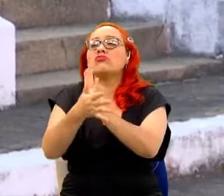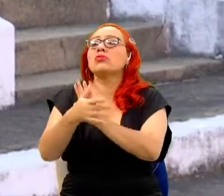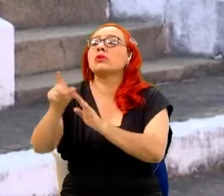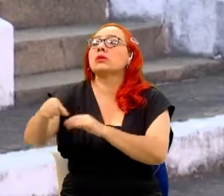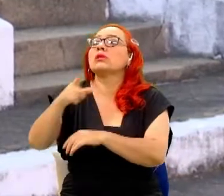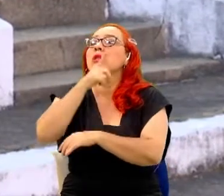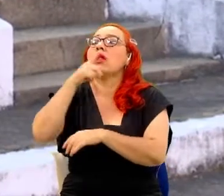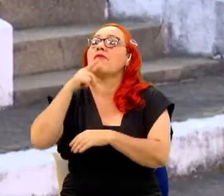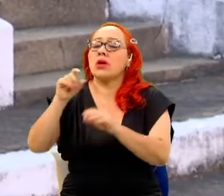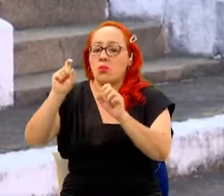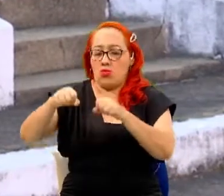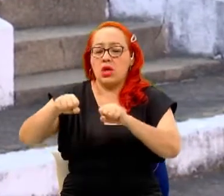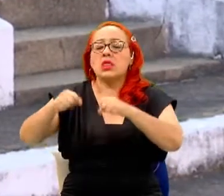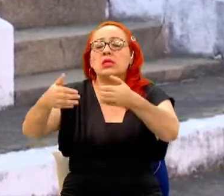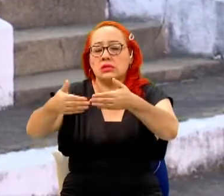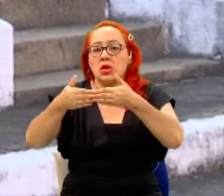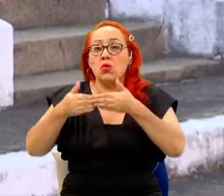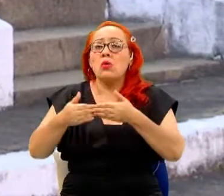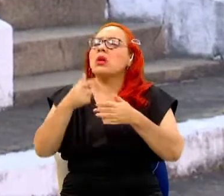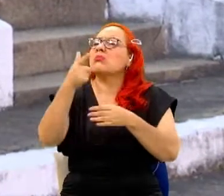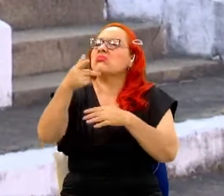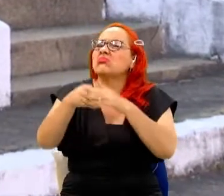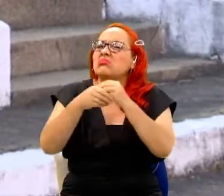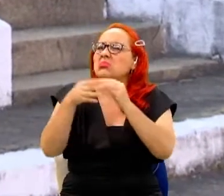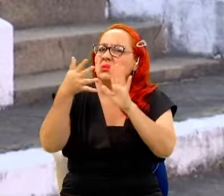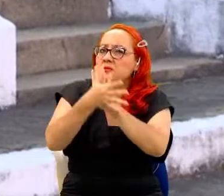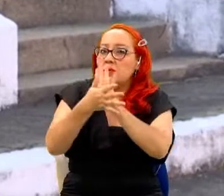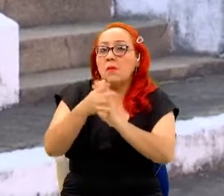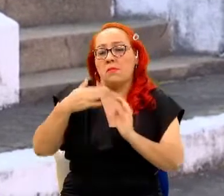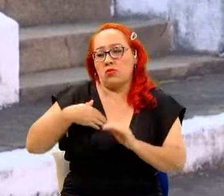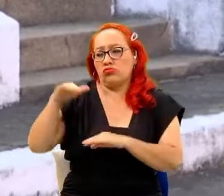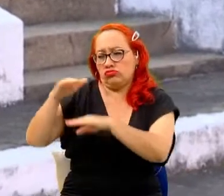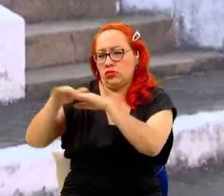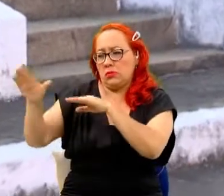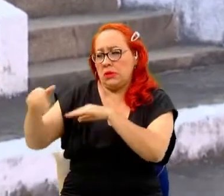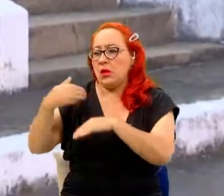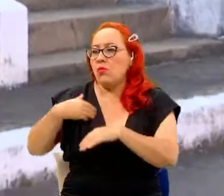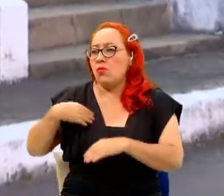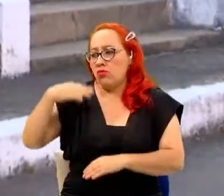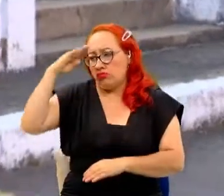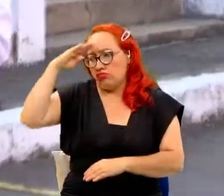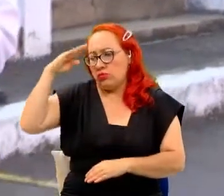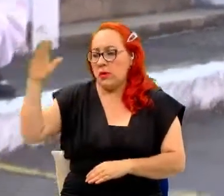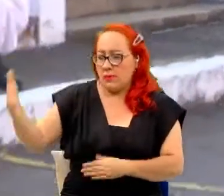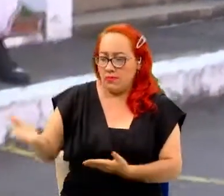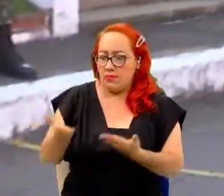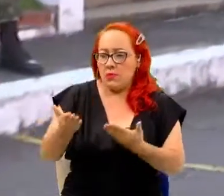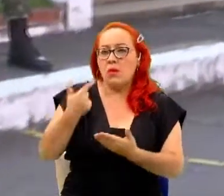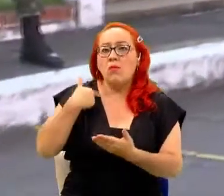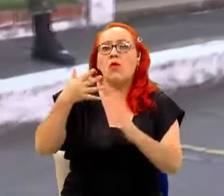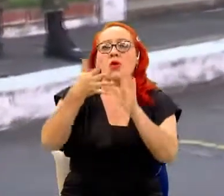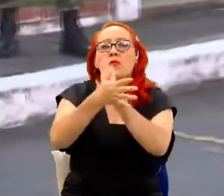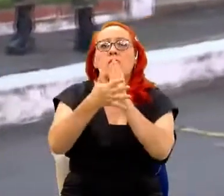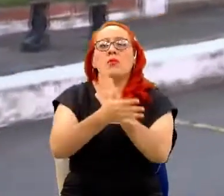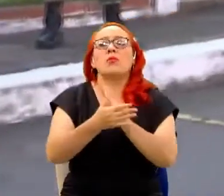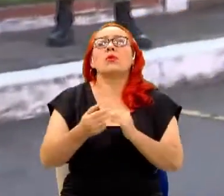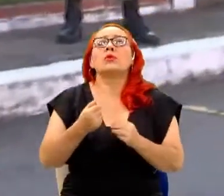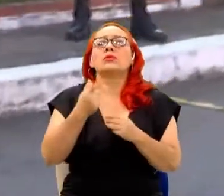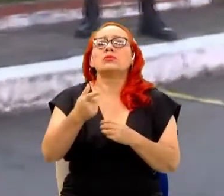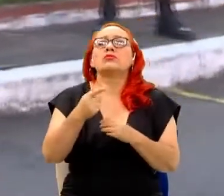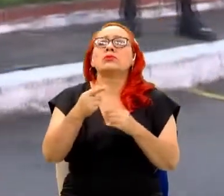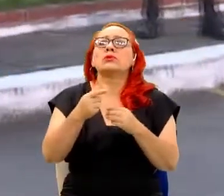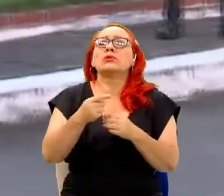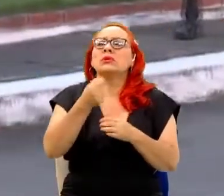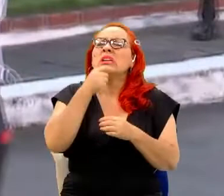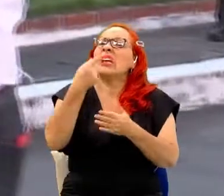segura bueno para ampliar nos un poquitico más de esta información he invitado al comandante de la quinta brigada con el siervo tulio reo a córner buenas tardes para oriente